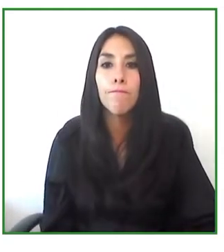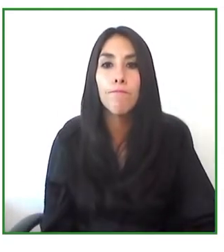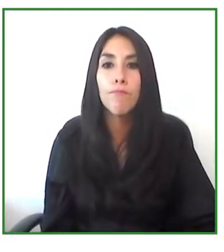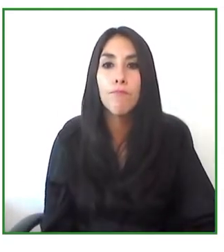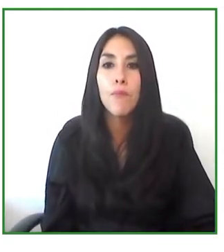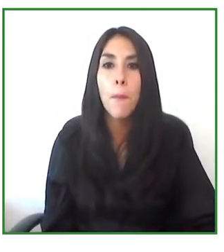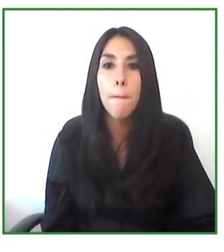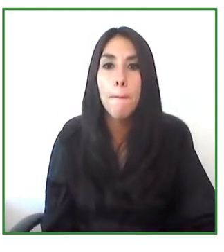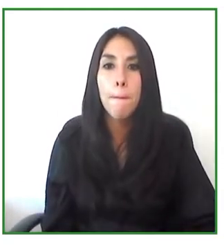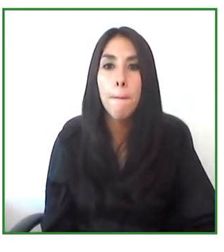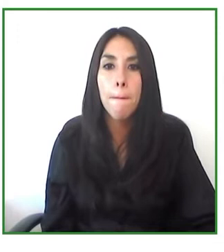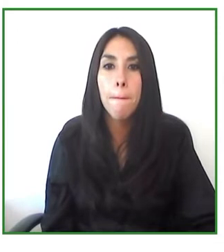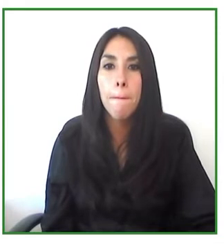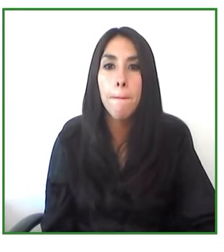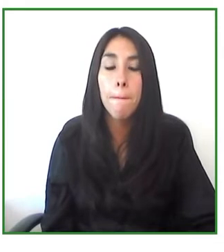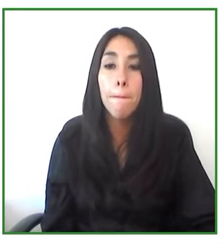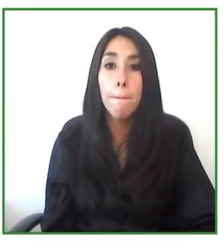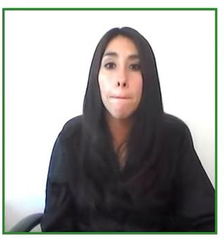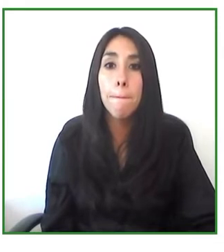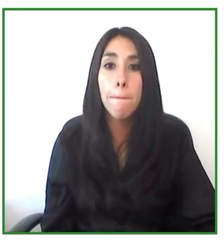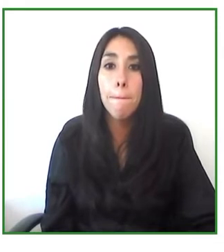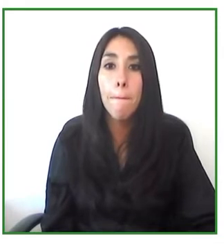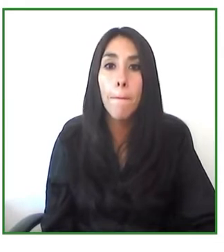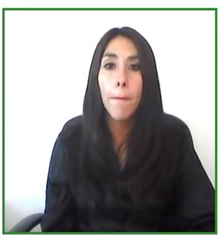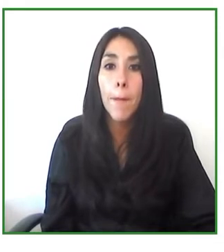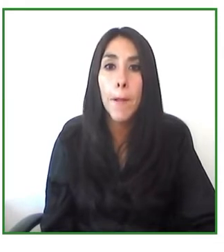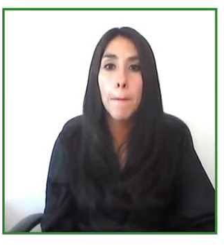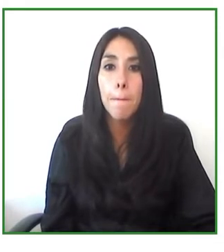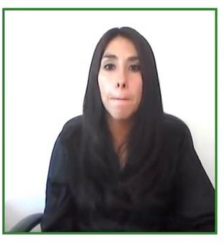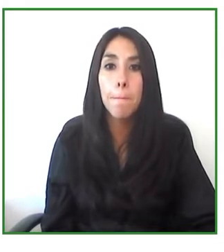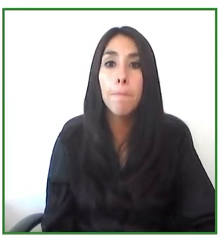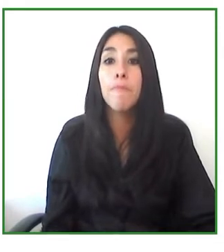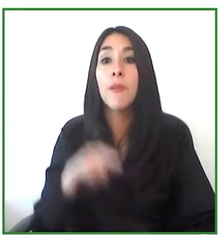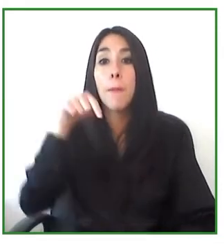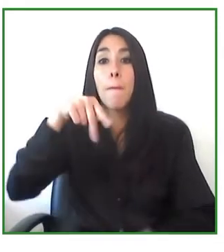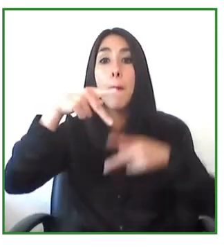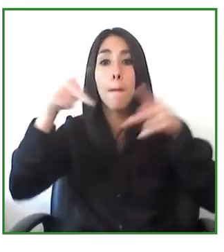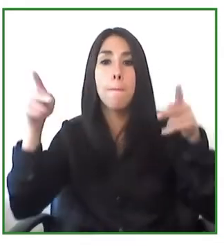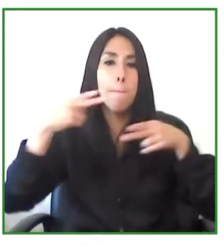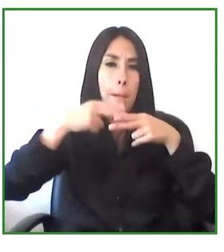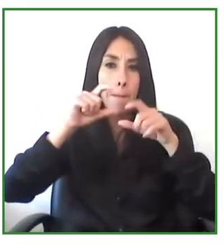impacto en esta tremenda iniciativa. Guilherme, bienvenido.